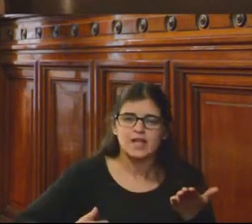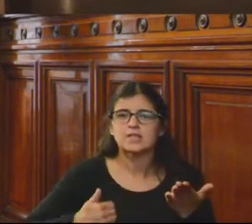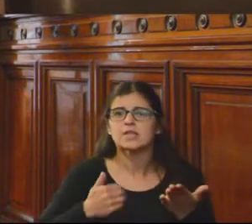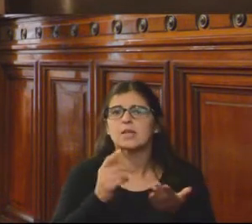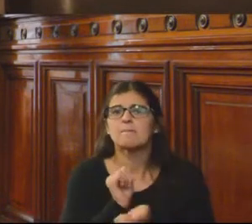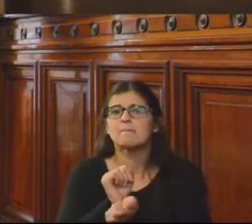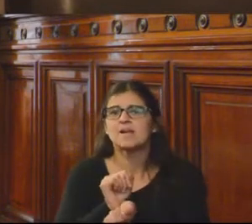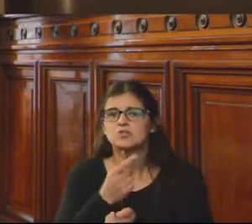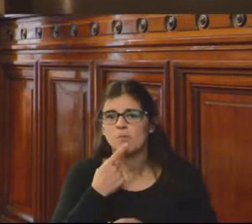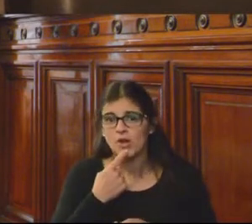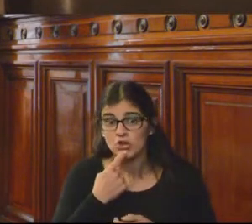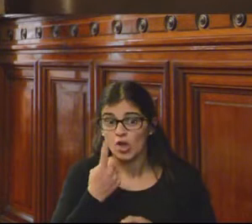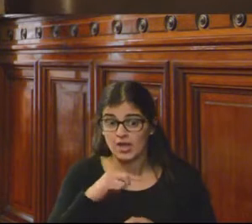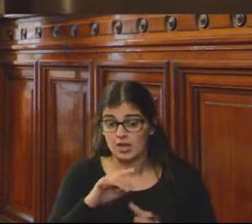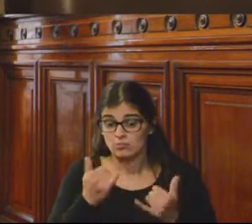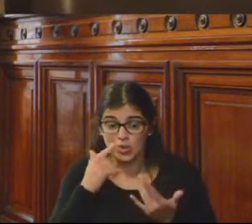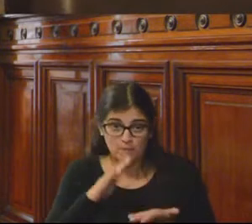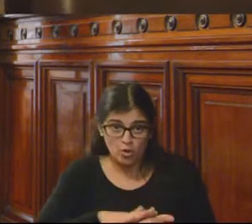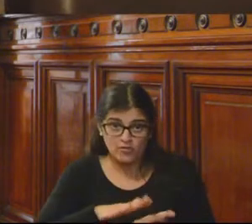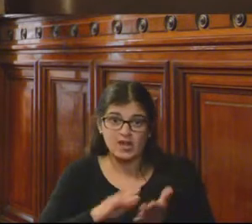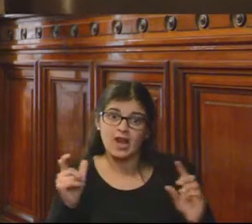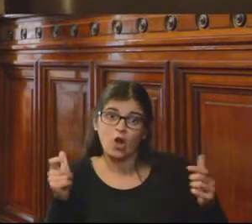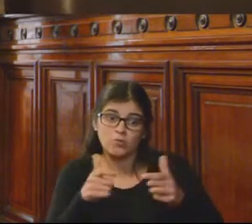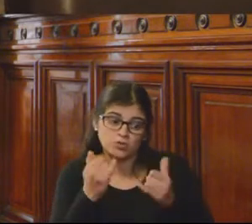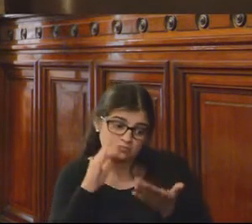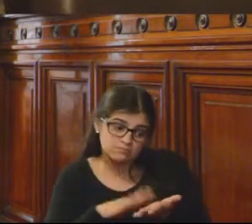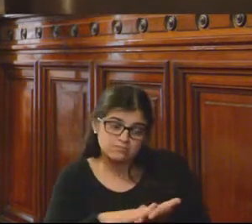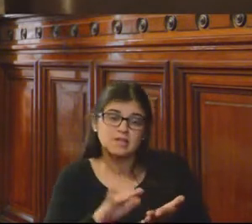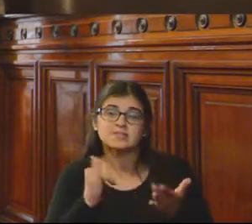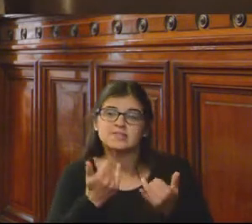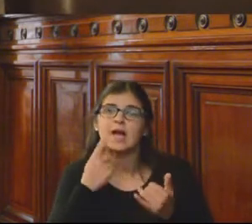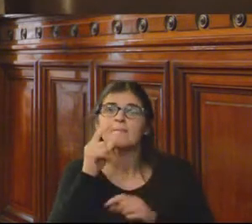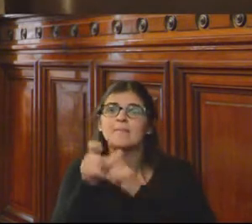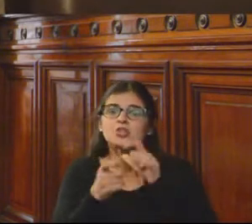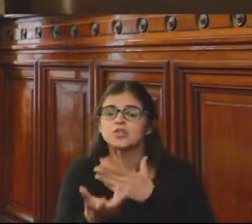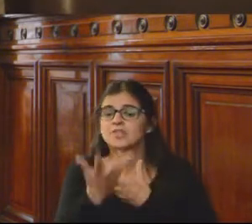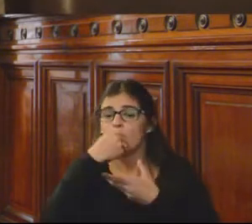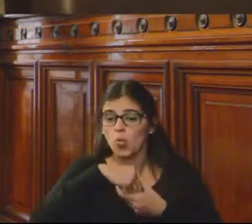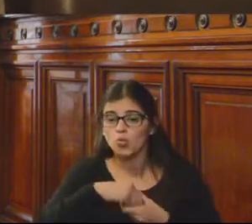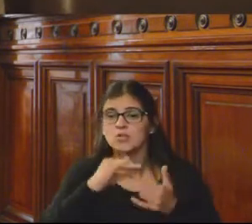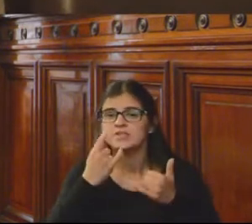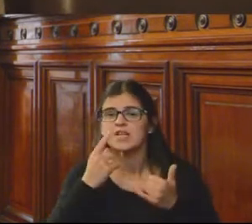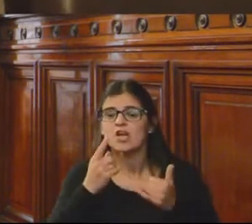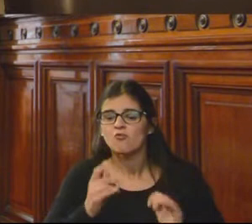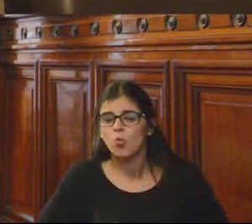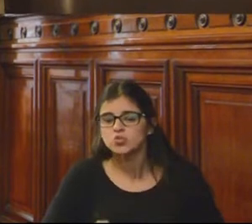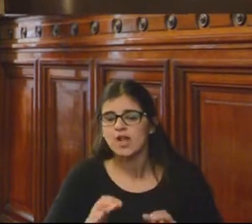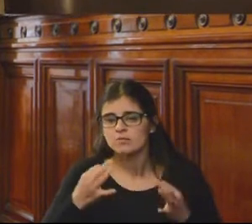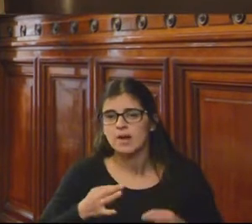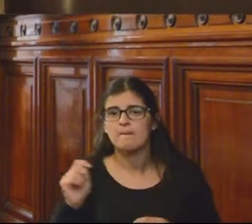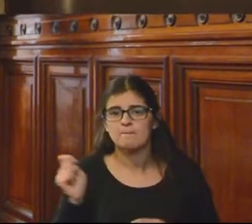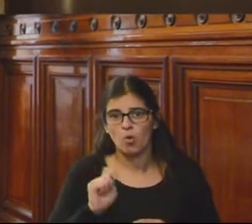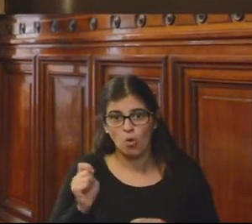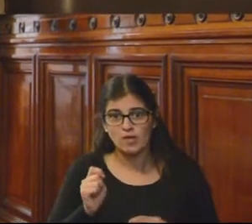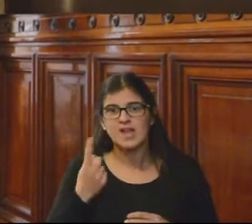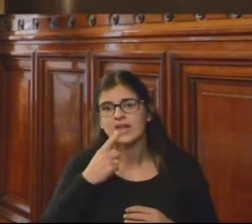presos políticos donde, como lo hemos probado a la comisión, se incluye personas que han sido funcionarios públicos, que han